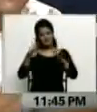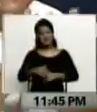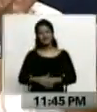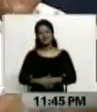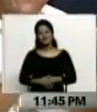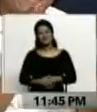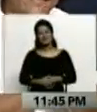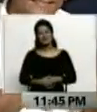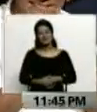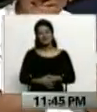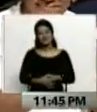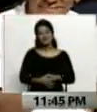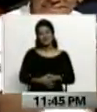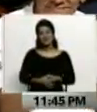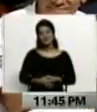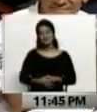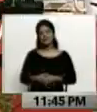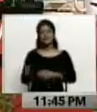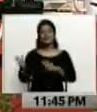Gracias